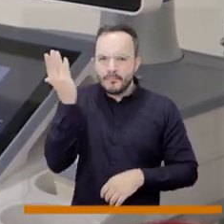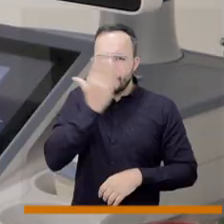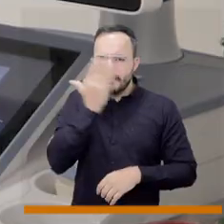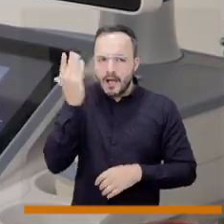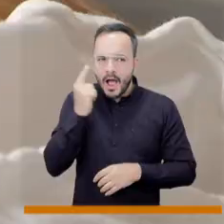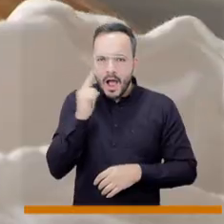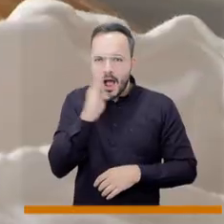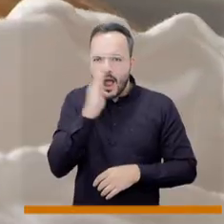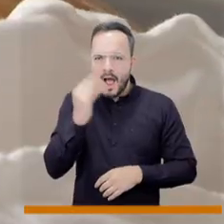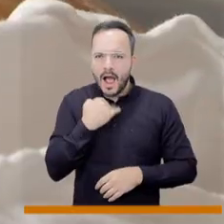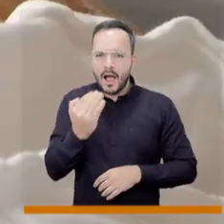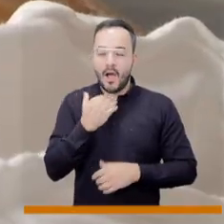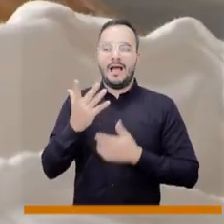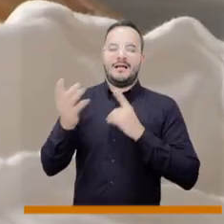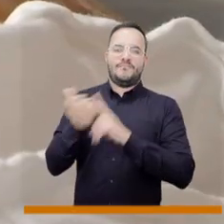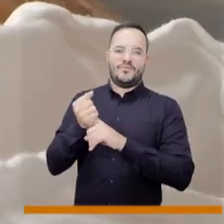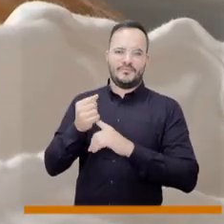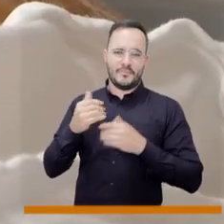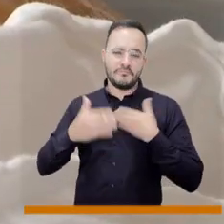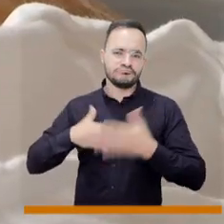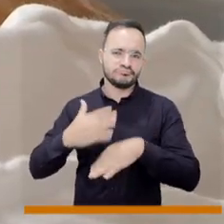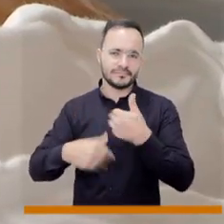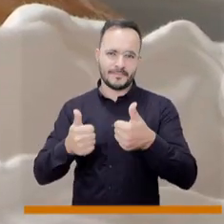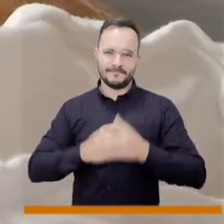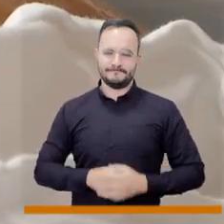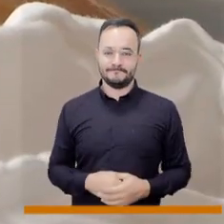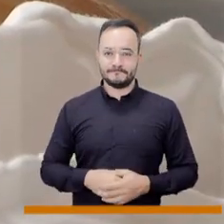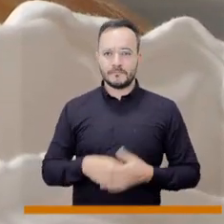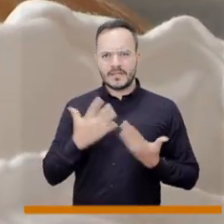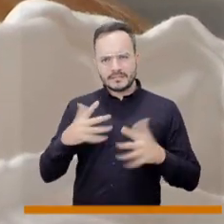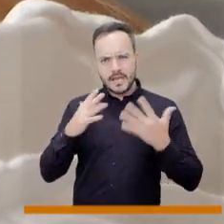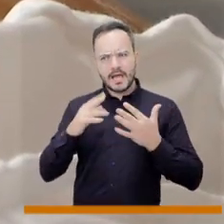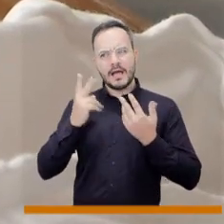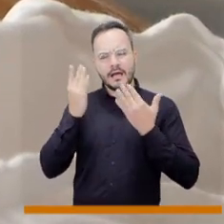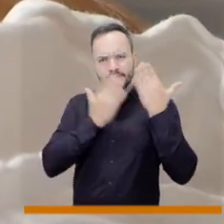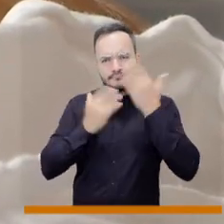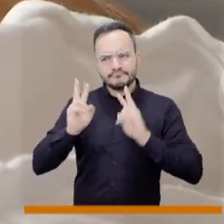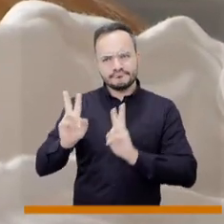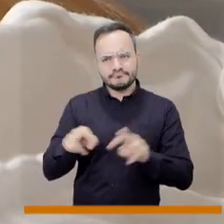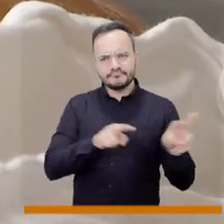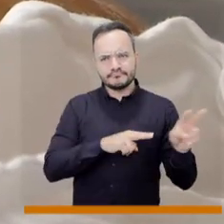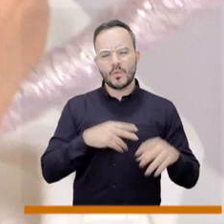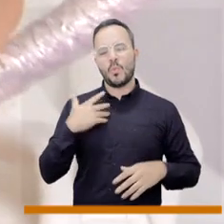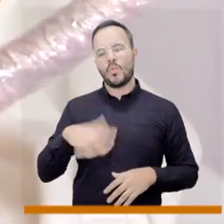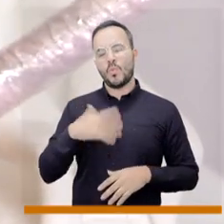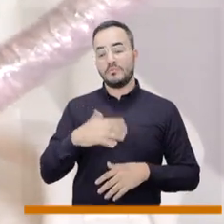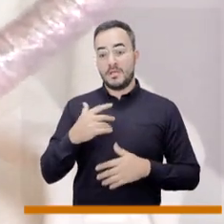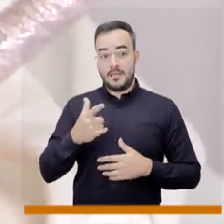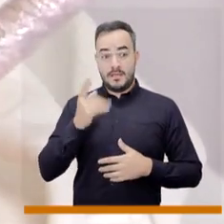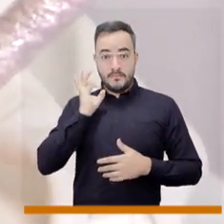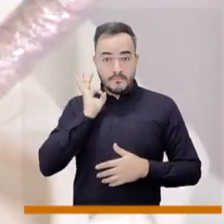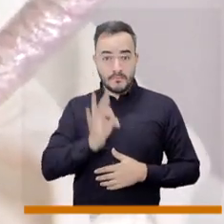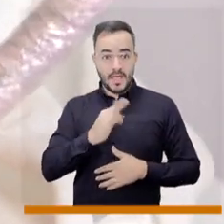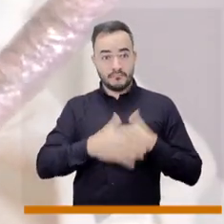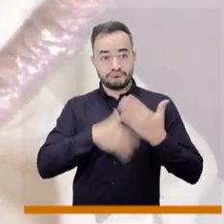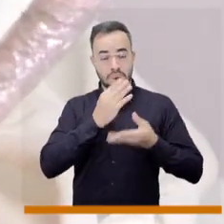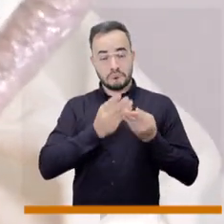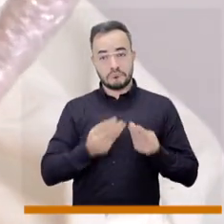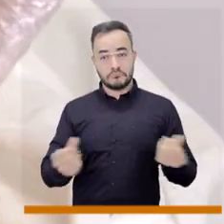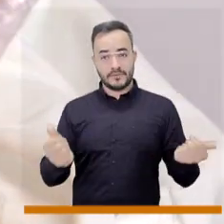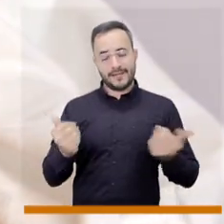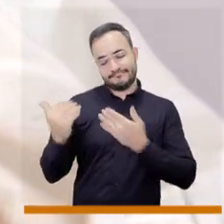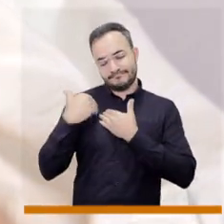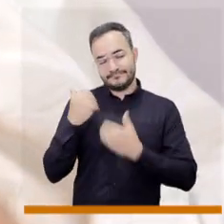poder impactar en su desenlace final. La invitación y las evidencias dicen que mucho de ese éxito y de la